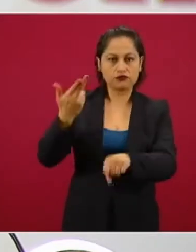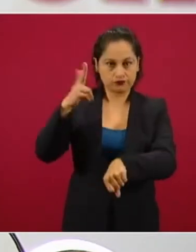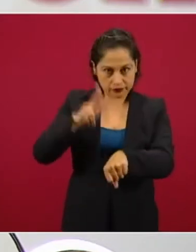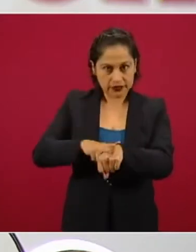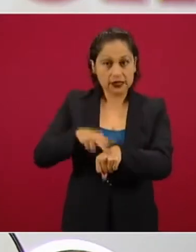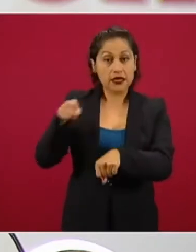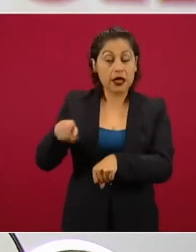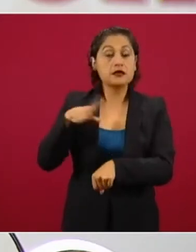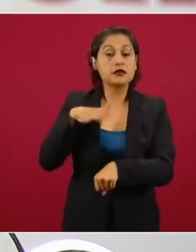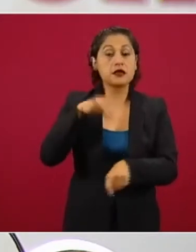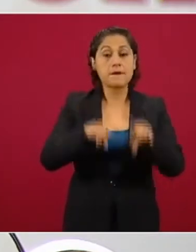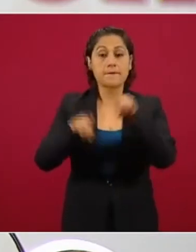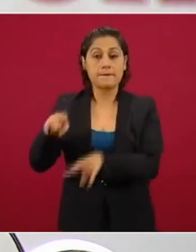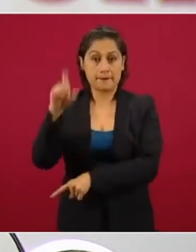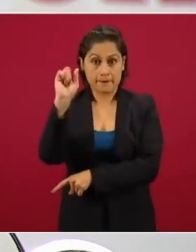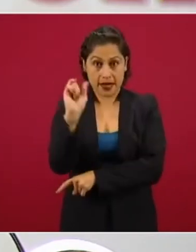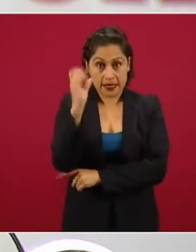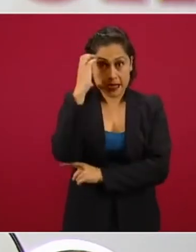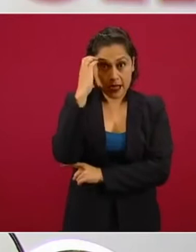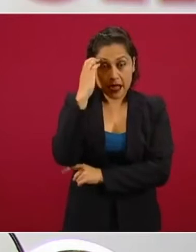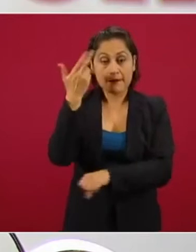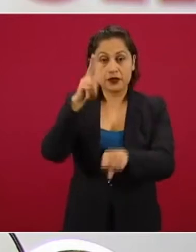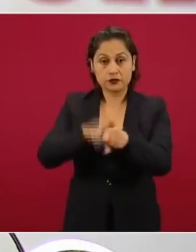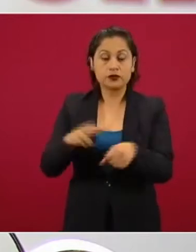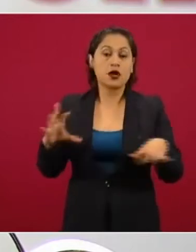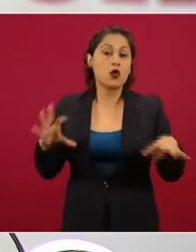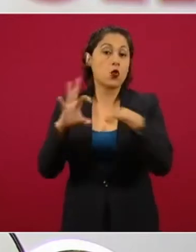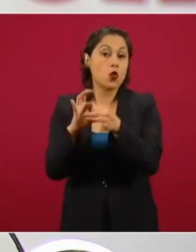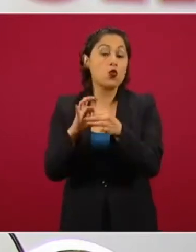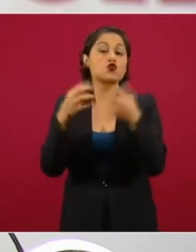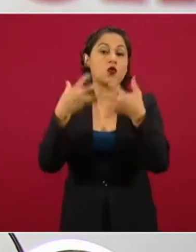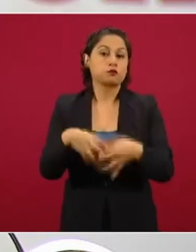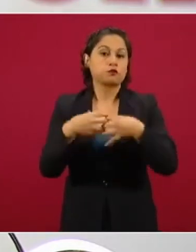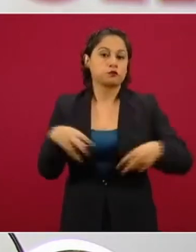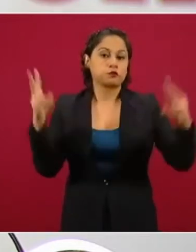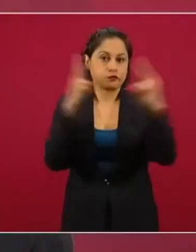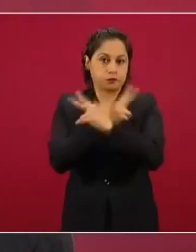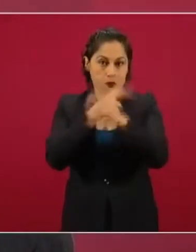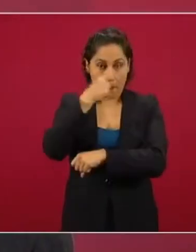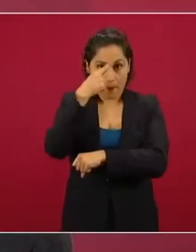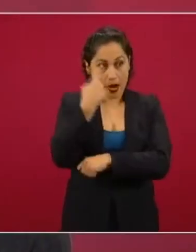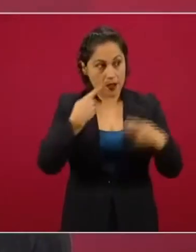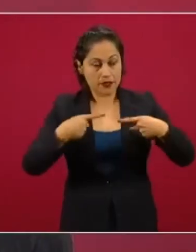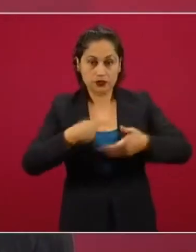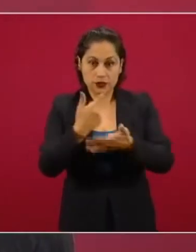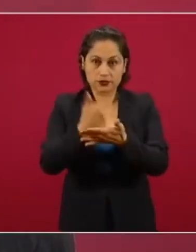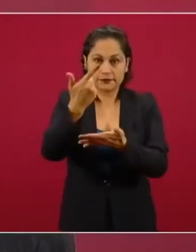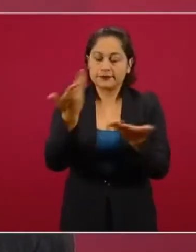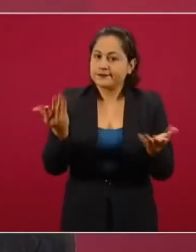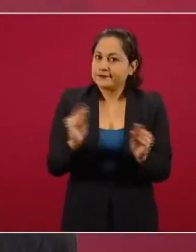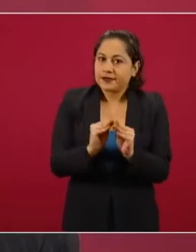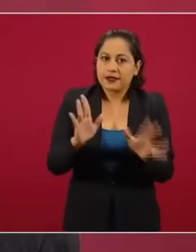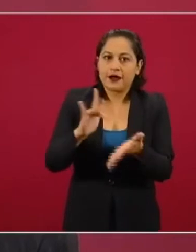tener 20 camas de hospitalización con ventilador, es decir, camas para cuidados intensivos. Por cierto, el agradecimiento